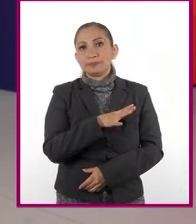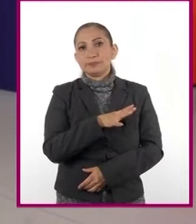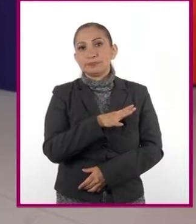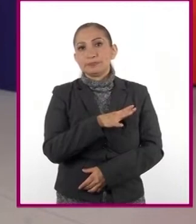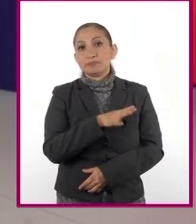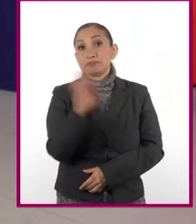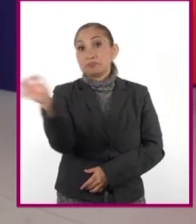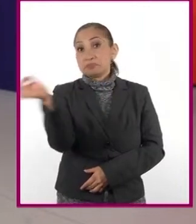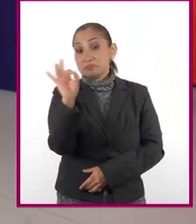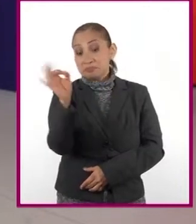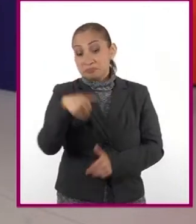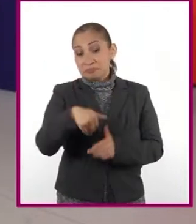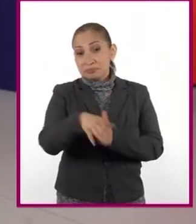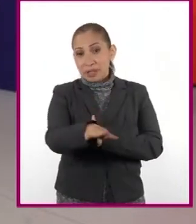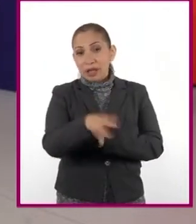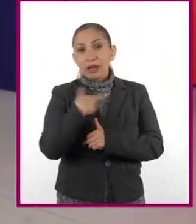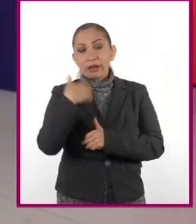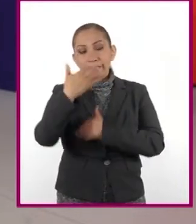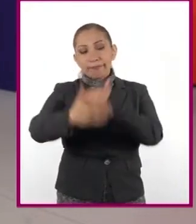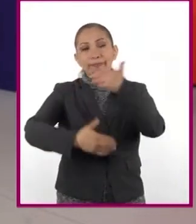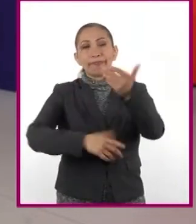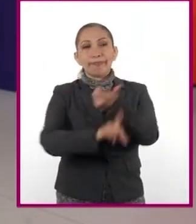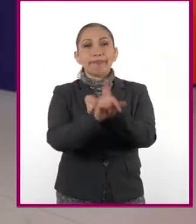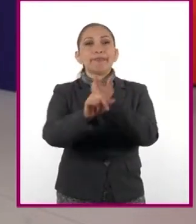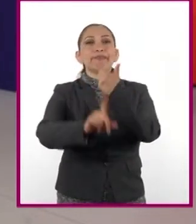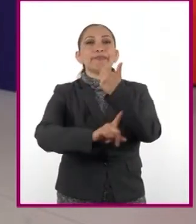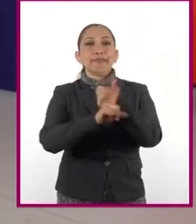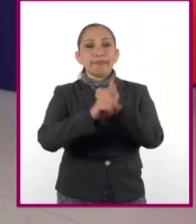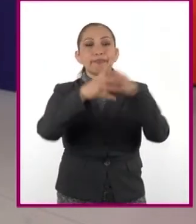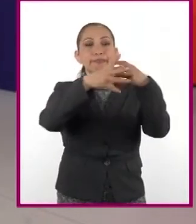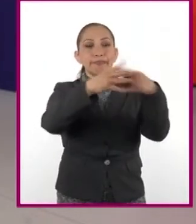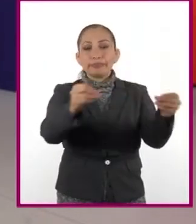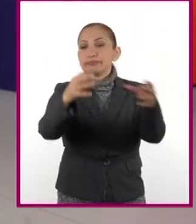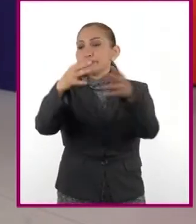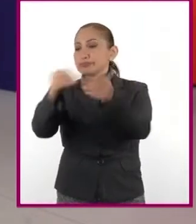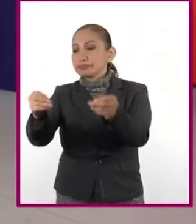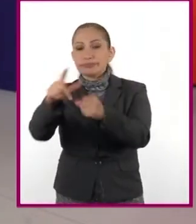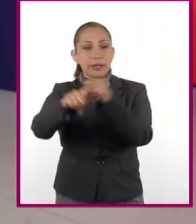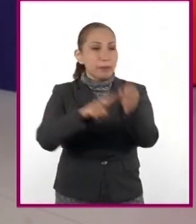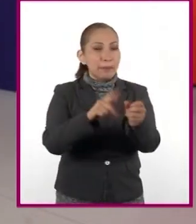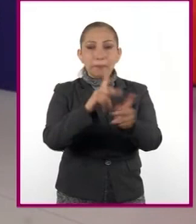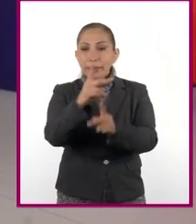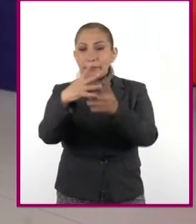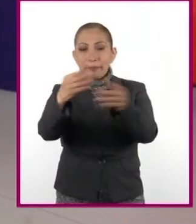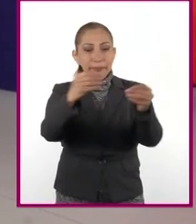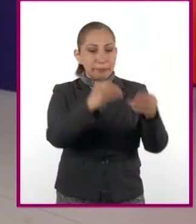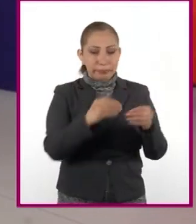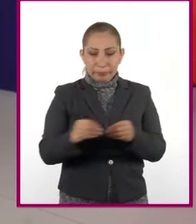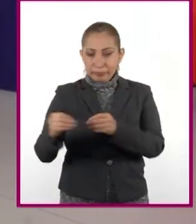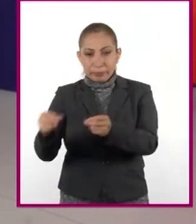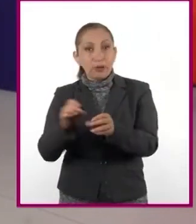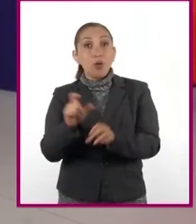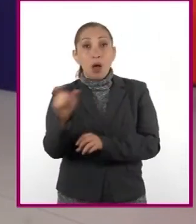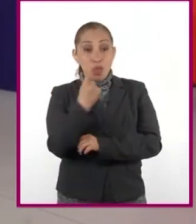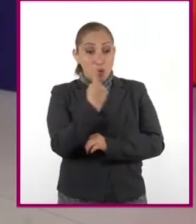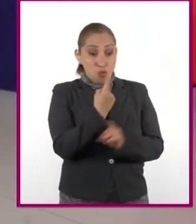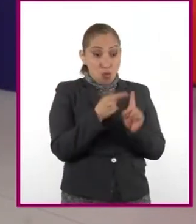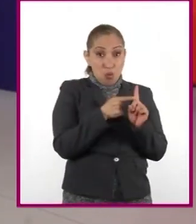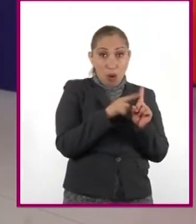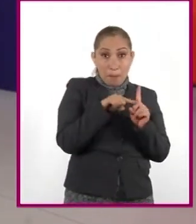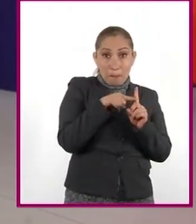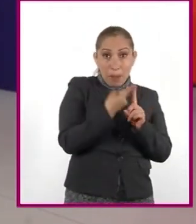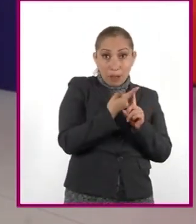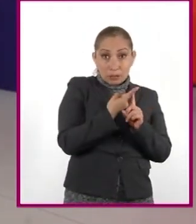que probablemente se desencadene una serie de extinciones que empieza justamente cuando un organismo